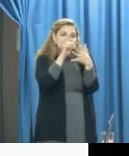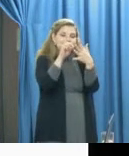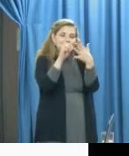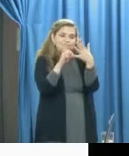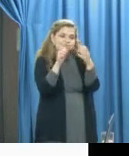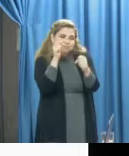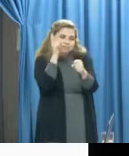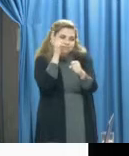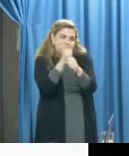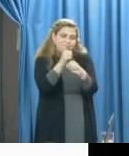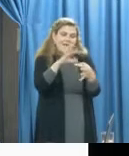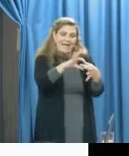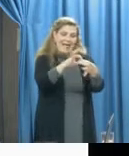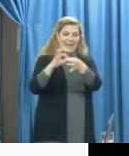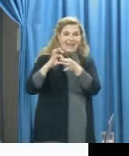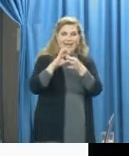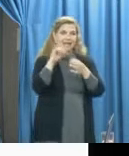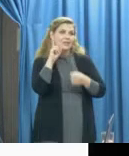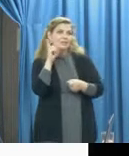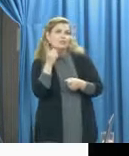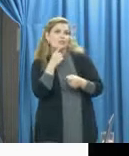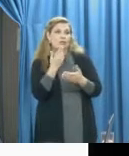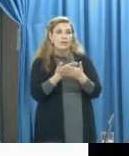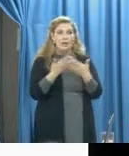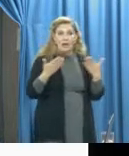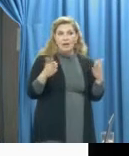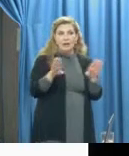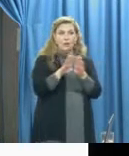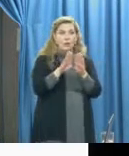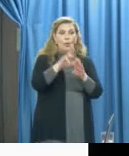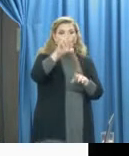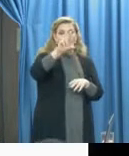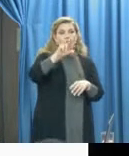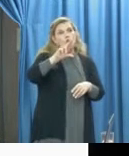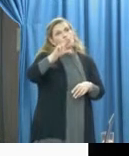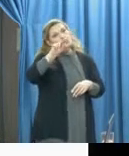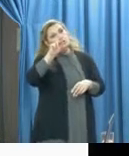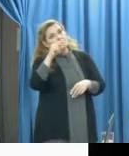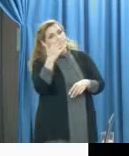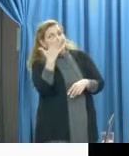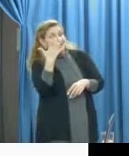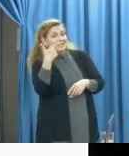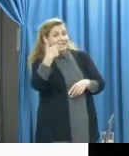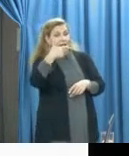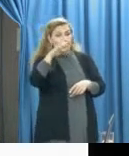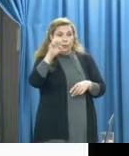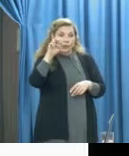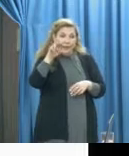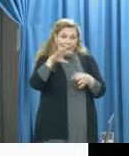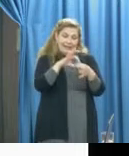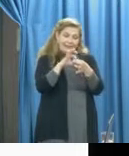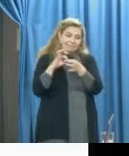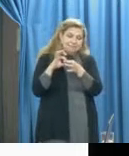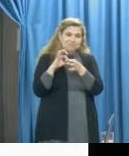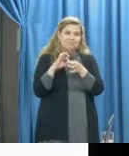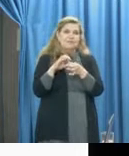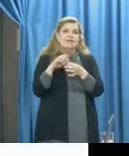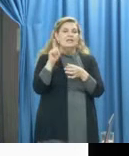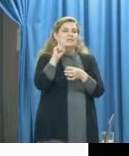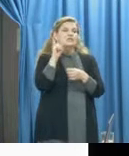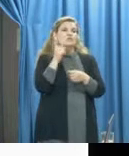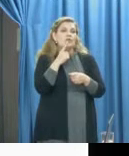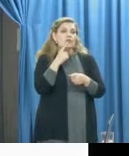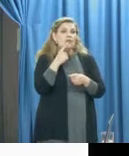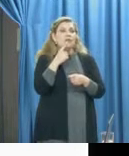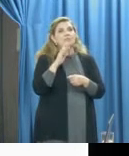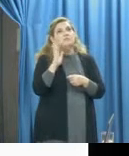encontrado asociados a sordera. Actualmente hay como 85 genes asociados a sordera. Se cree que van a